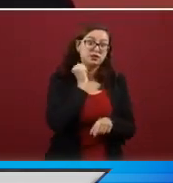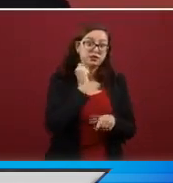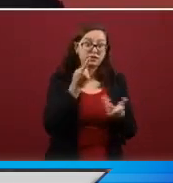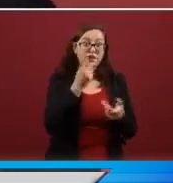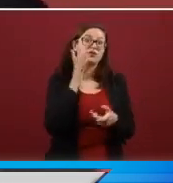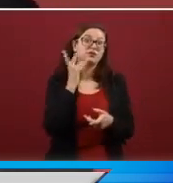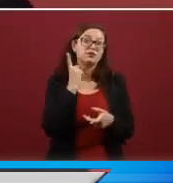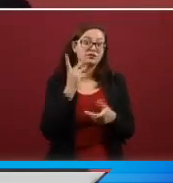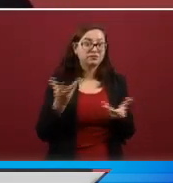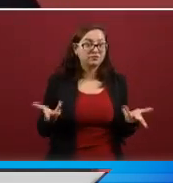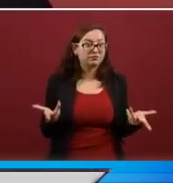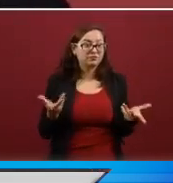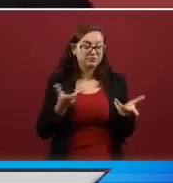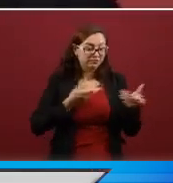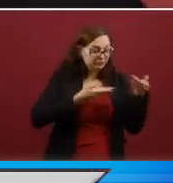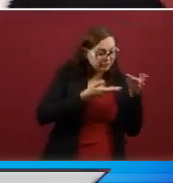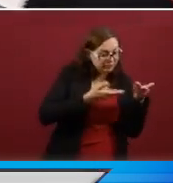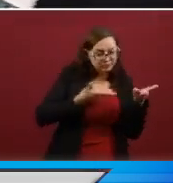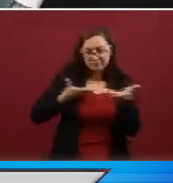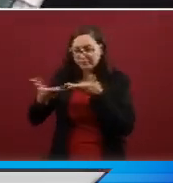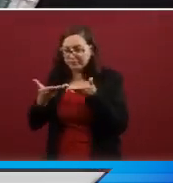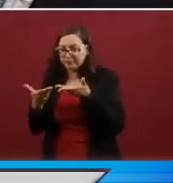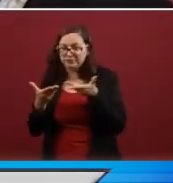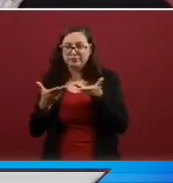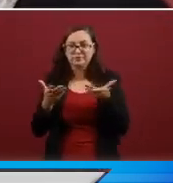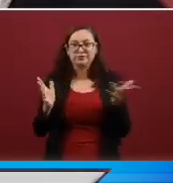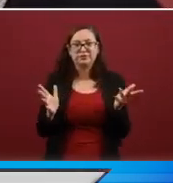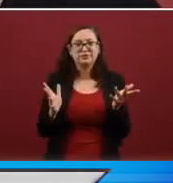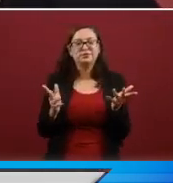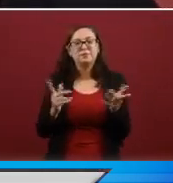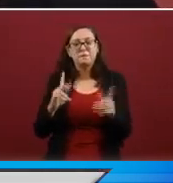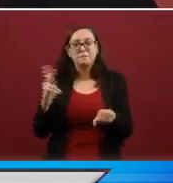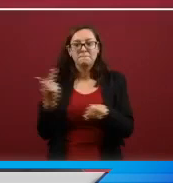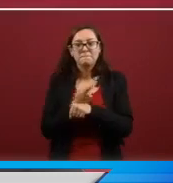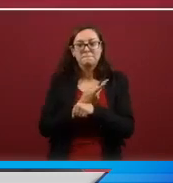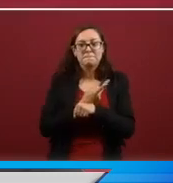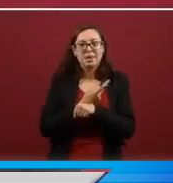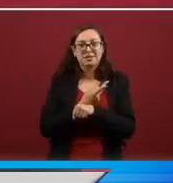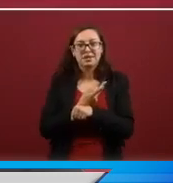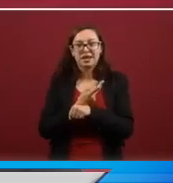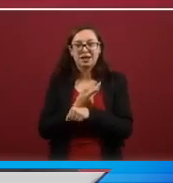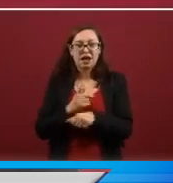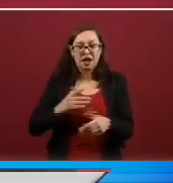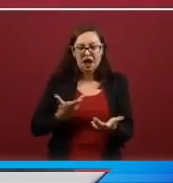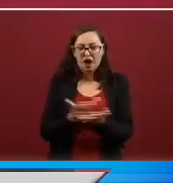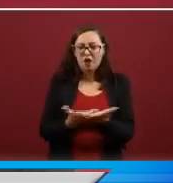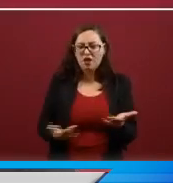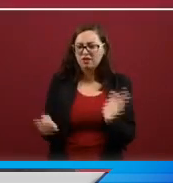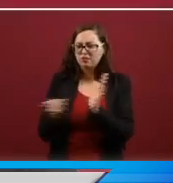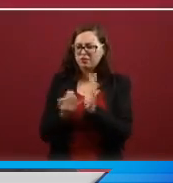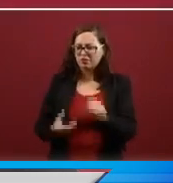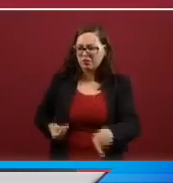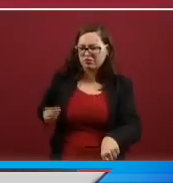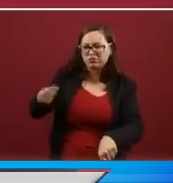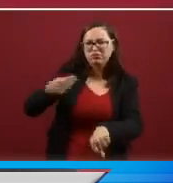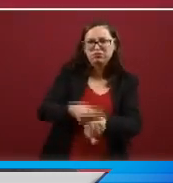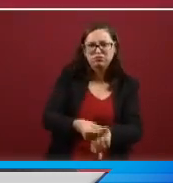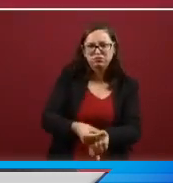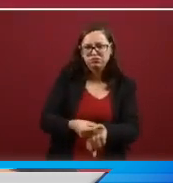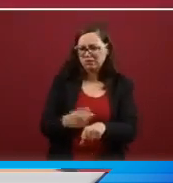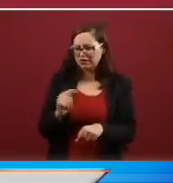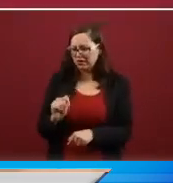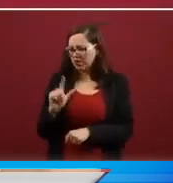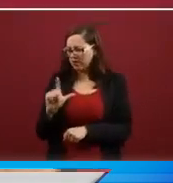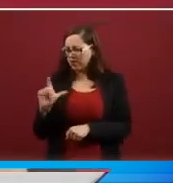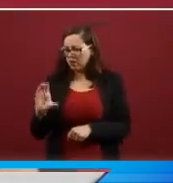evitó el impacto devastador en la economía de México de la aplicación de aranceles. La política son principios, pero también eficacia y resultados.